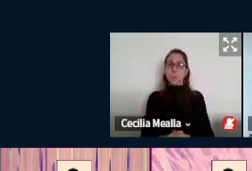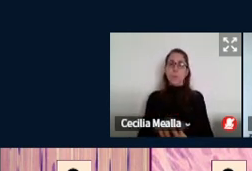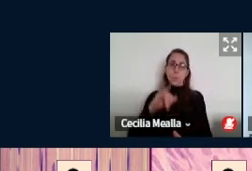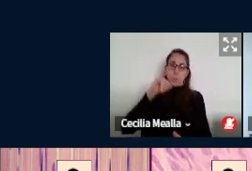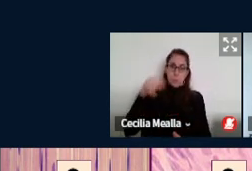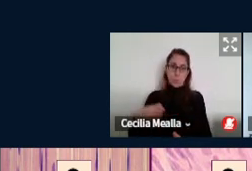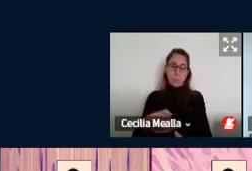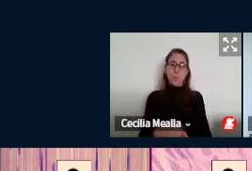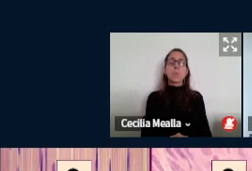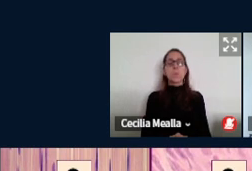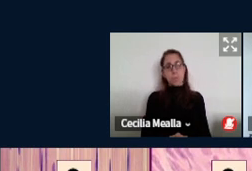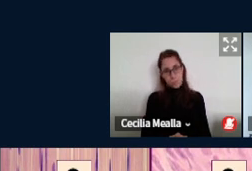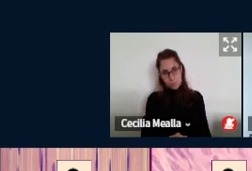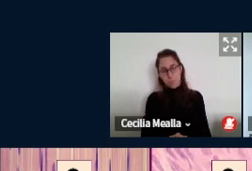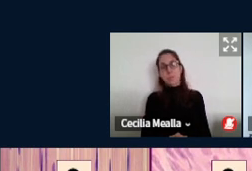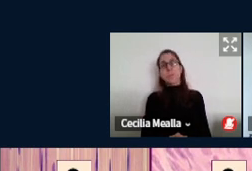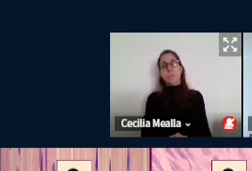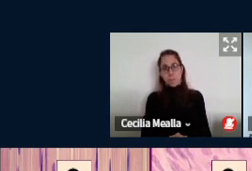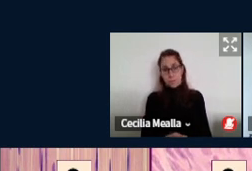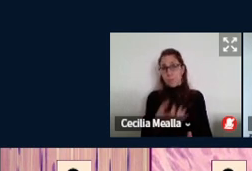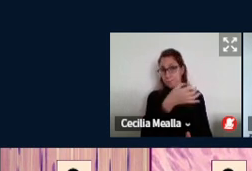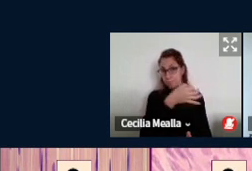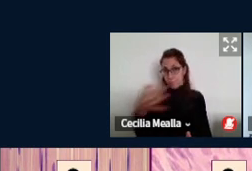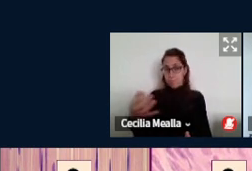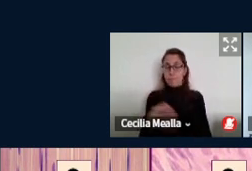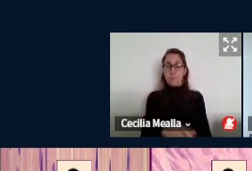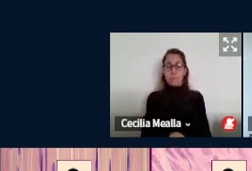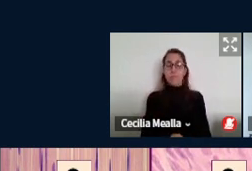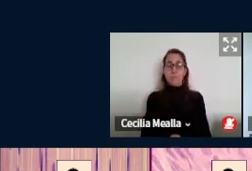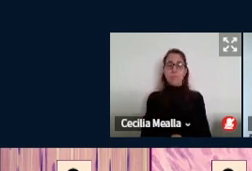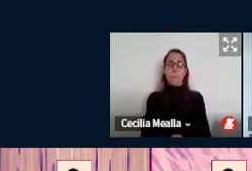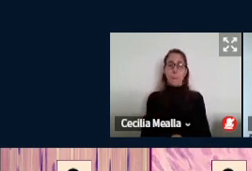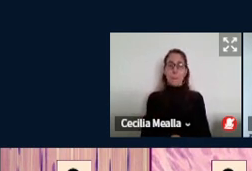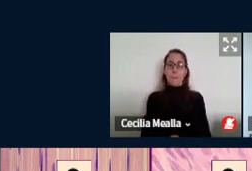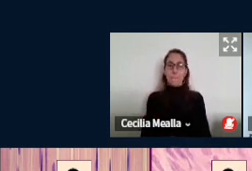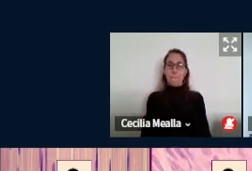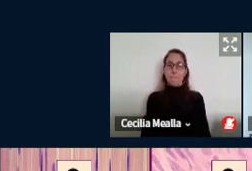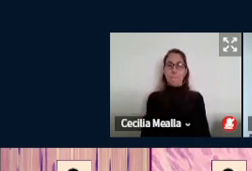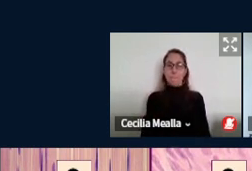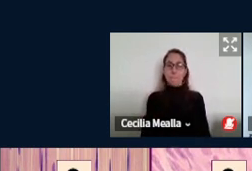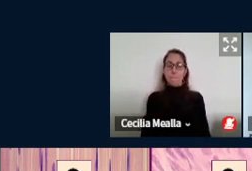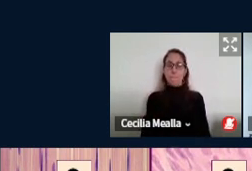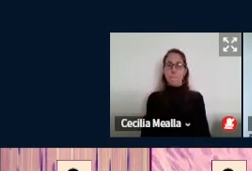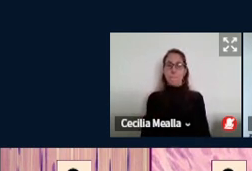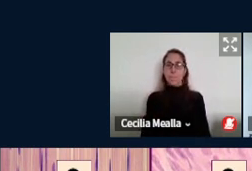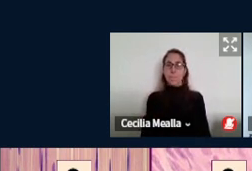Sí, dice Mateo. Muy bien, Mateo, porque estamos en lo correcto, ¿sí? Muy bien.